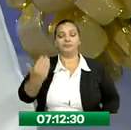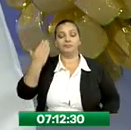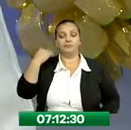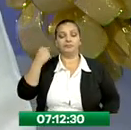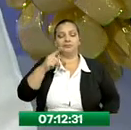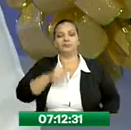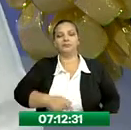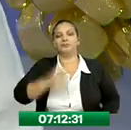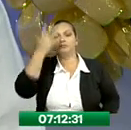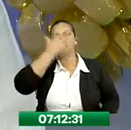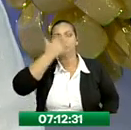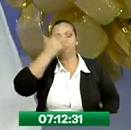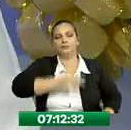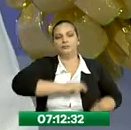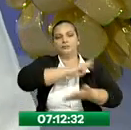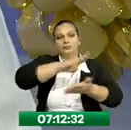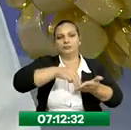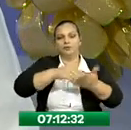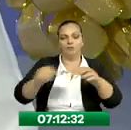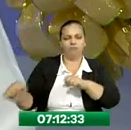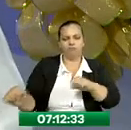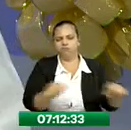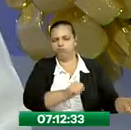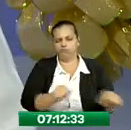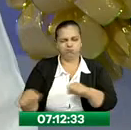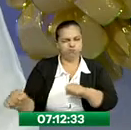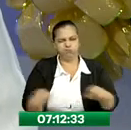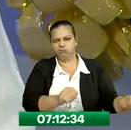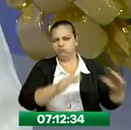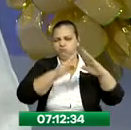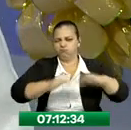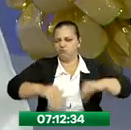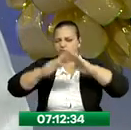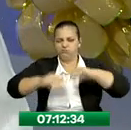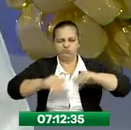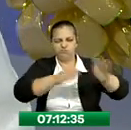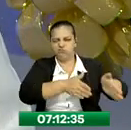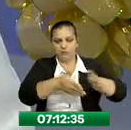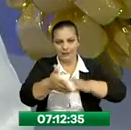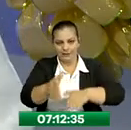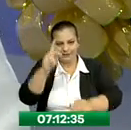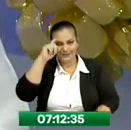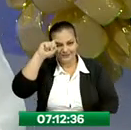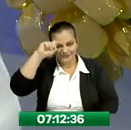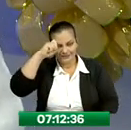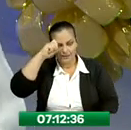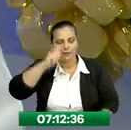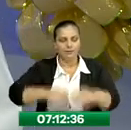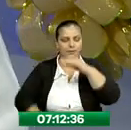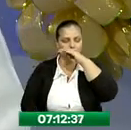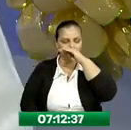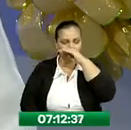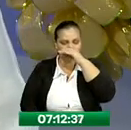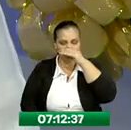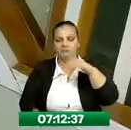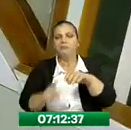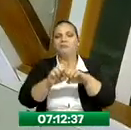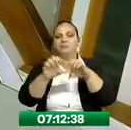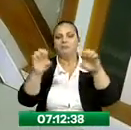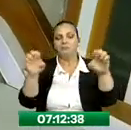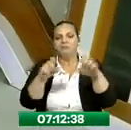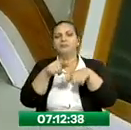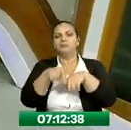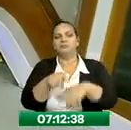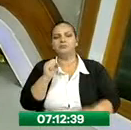temas, con muchos contratos, con problemas represados que en definitiva no lograban una provisión.